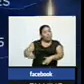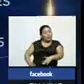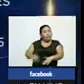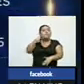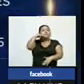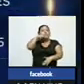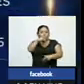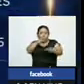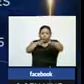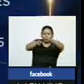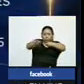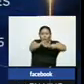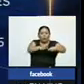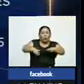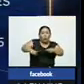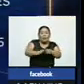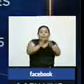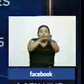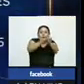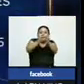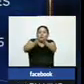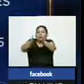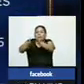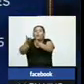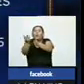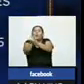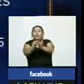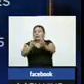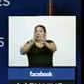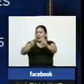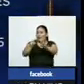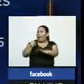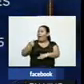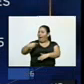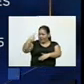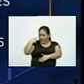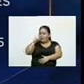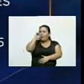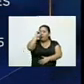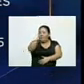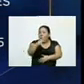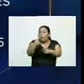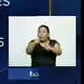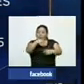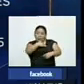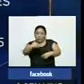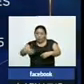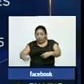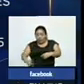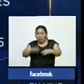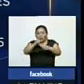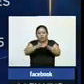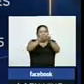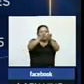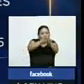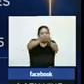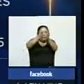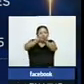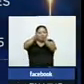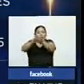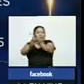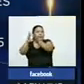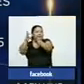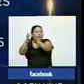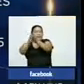territorial se desglosa en siete fases. Ya se lo adelantábamos de hecho ayer. Según el mandatario, con las primeras seis medidas se pretende